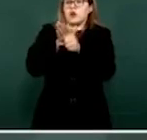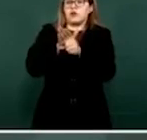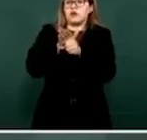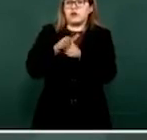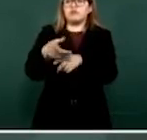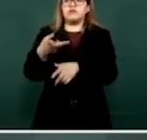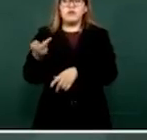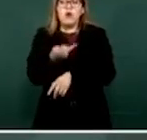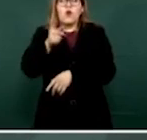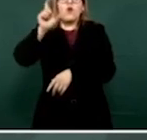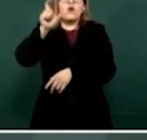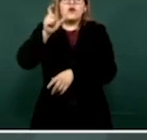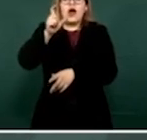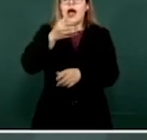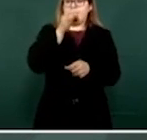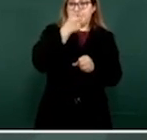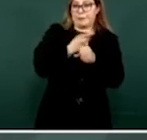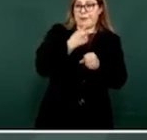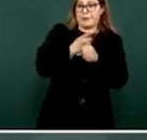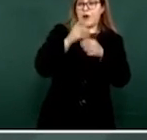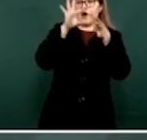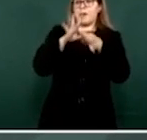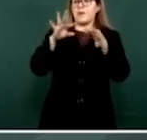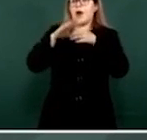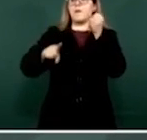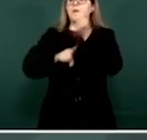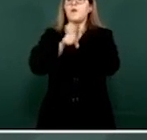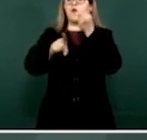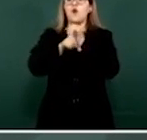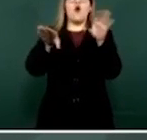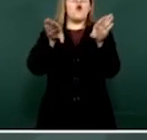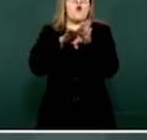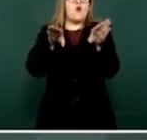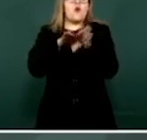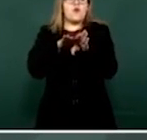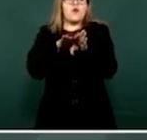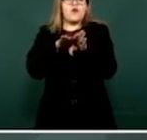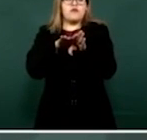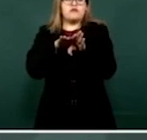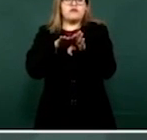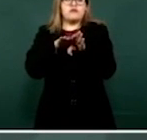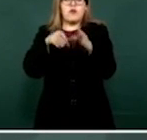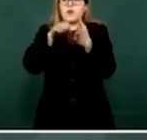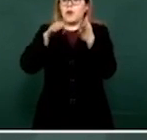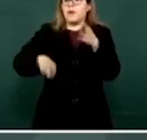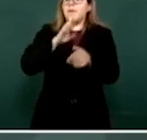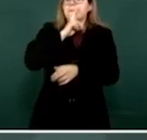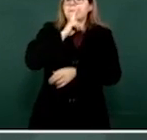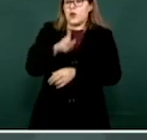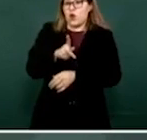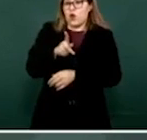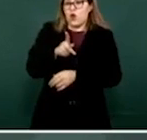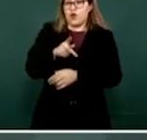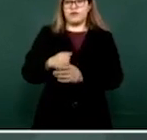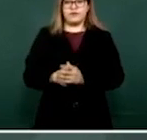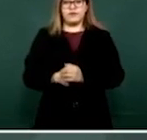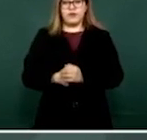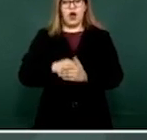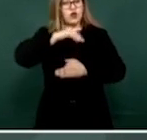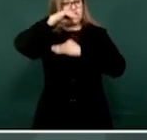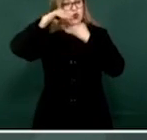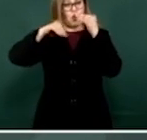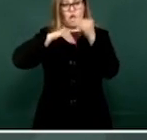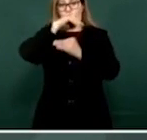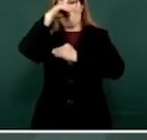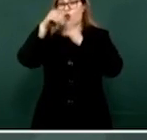la problemática y cómo vamos a mejorar en todo lo que tiene que ver